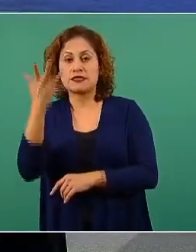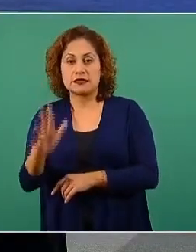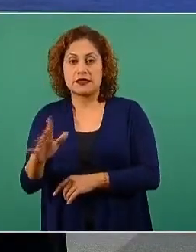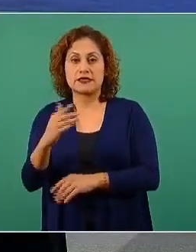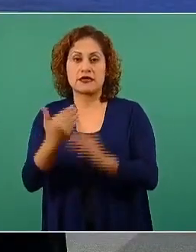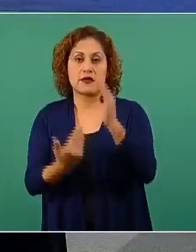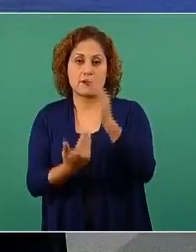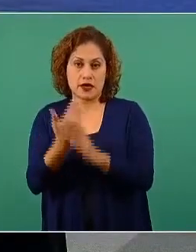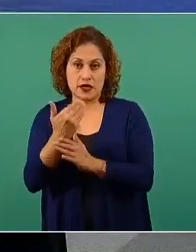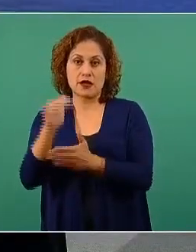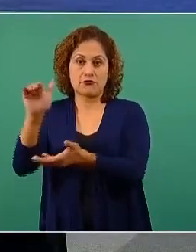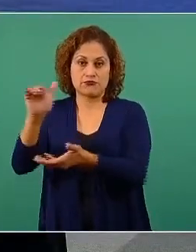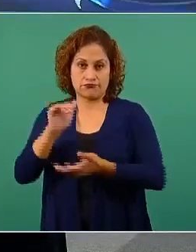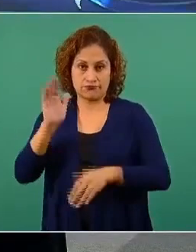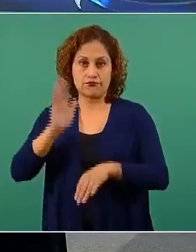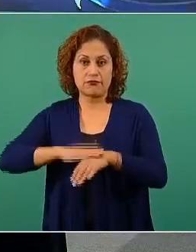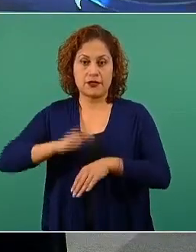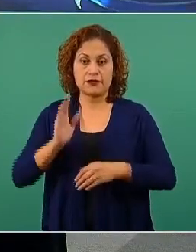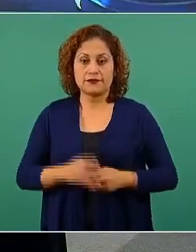La siguiente.